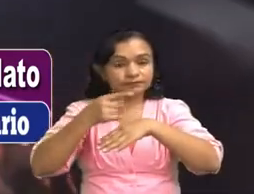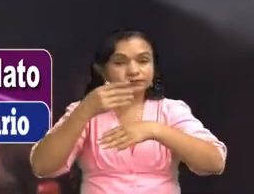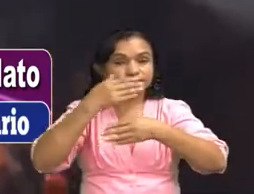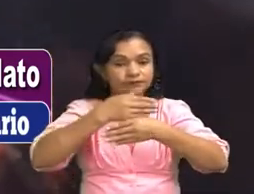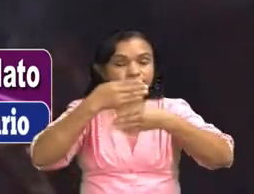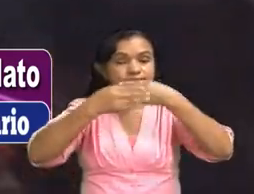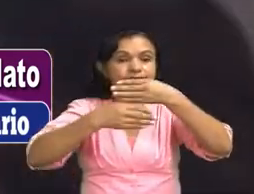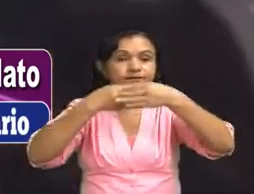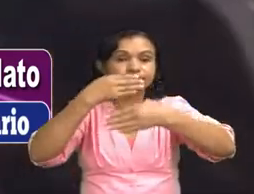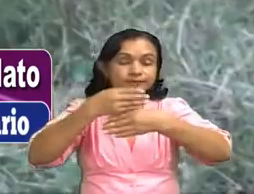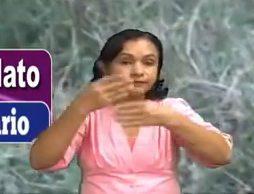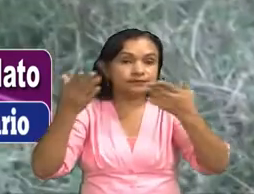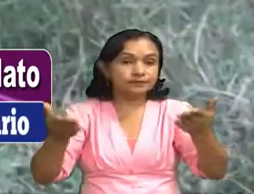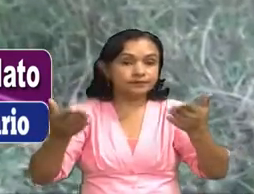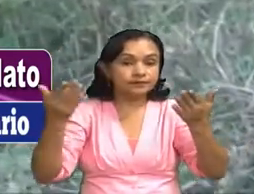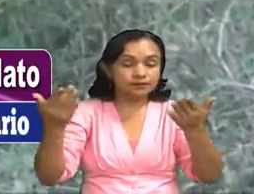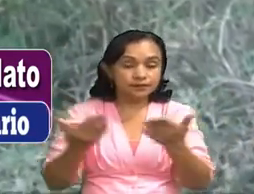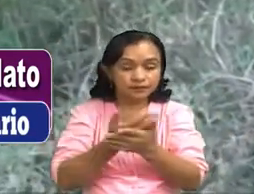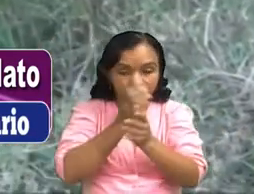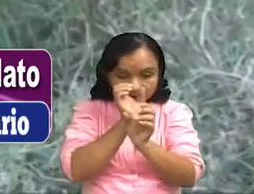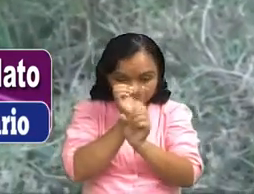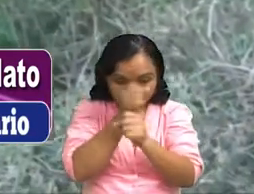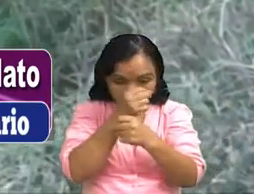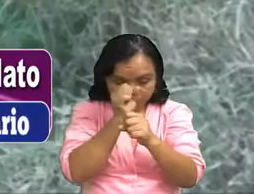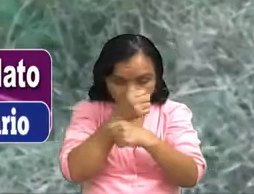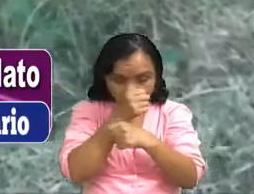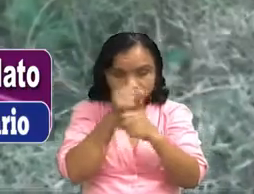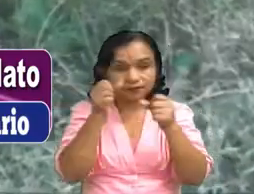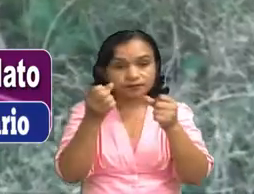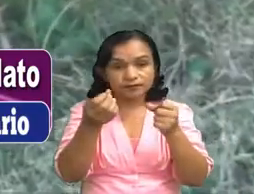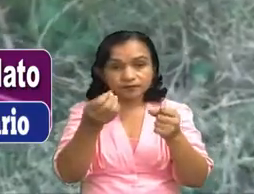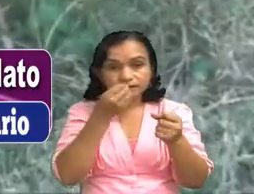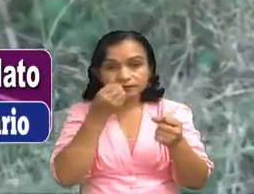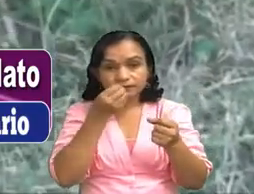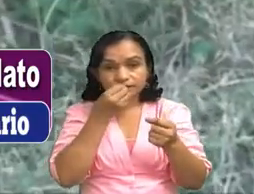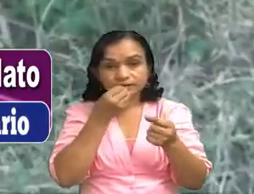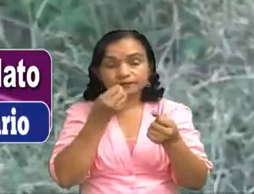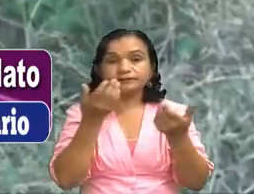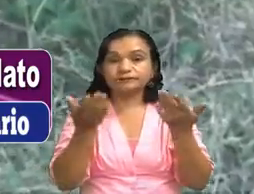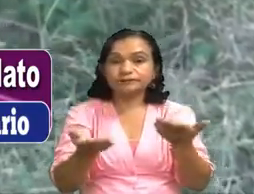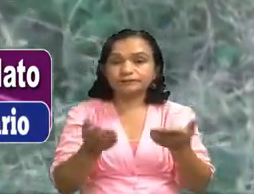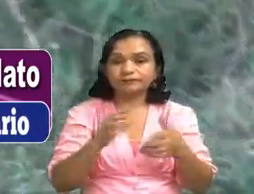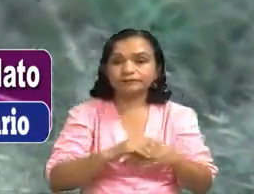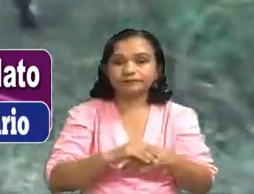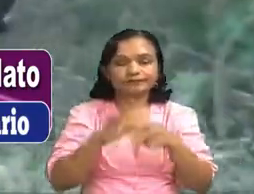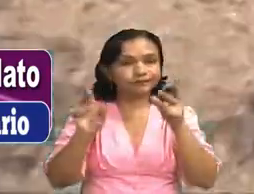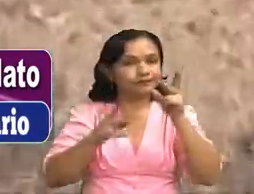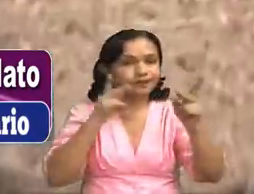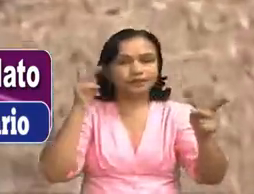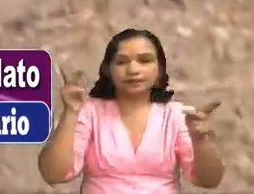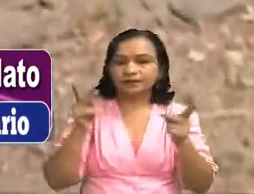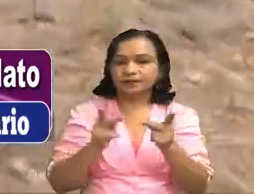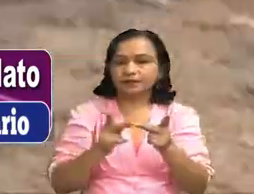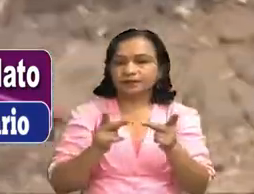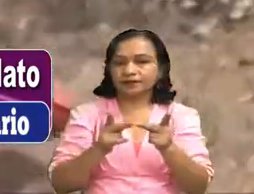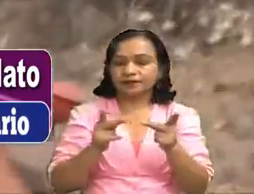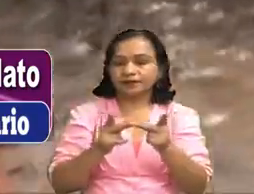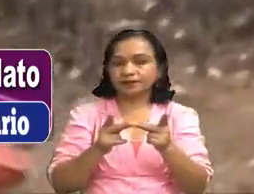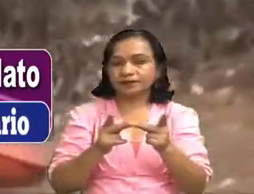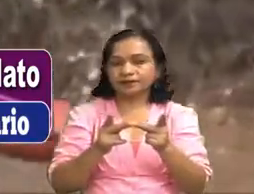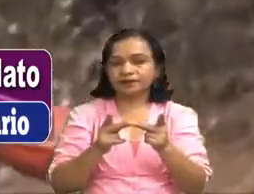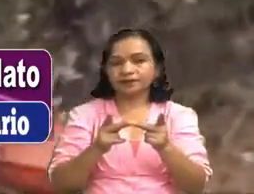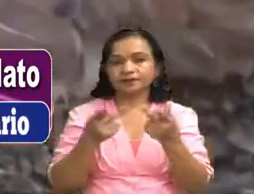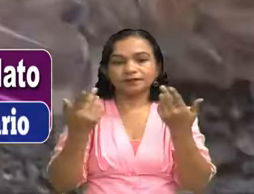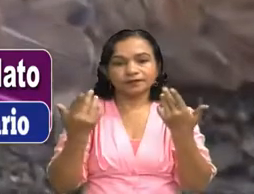construimos un laboratorio de microbiología de los alimentos, okay, completo. Se está